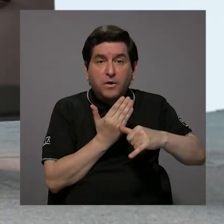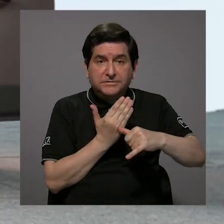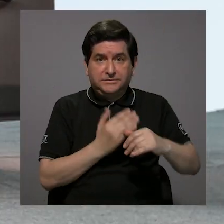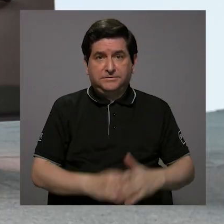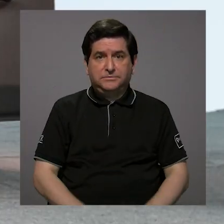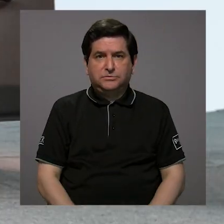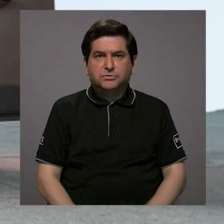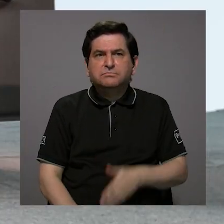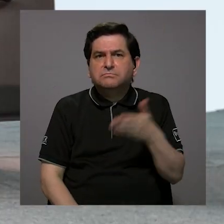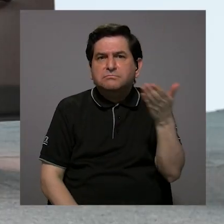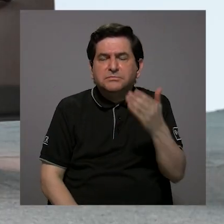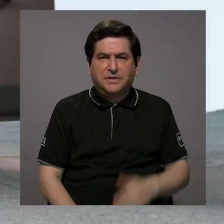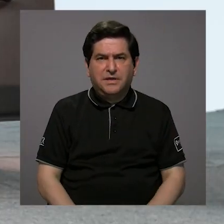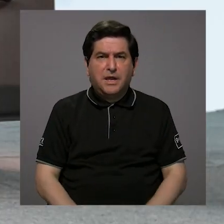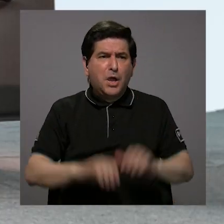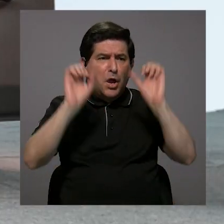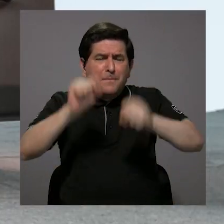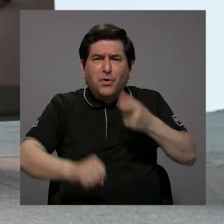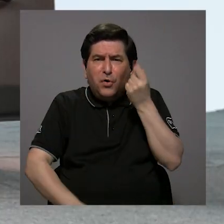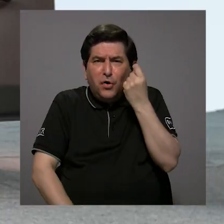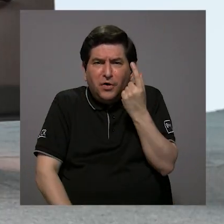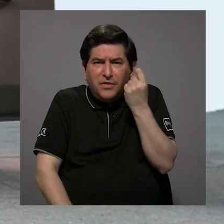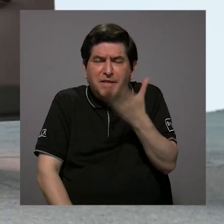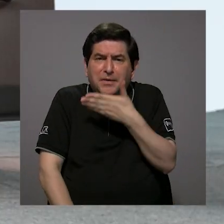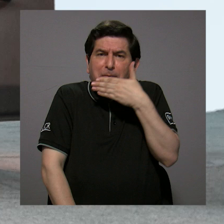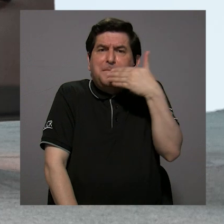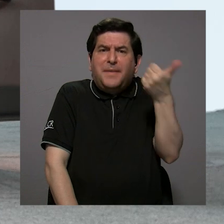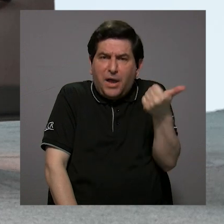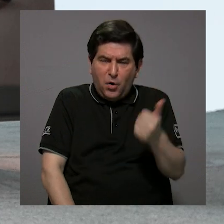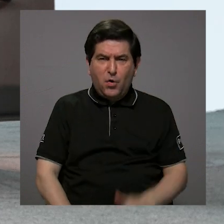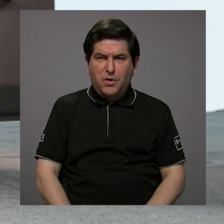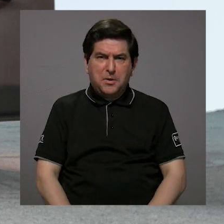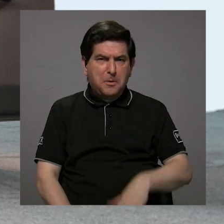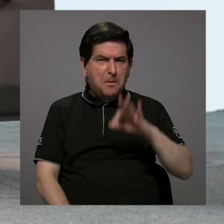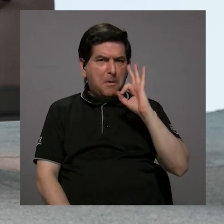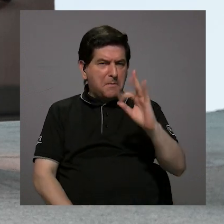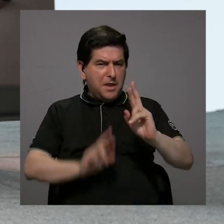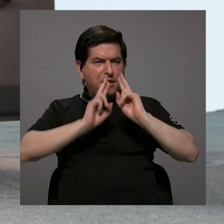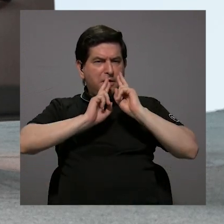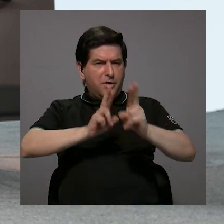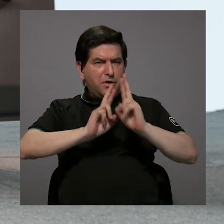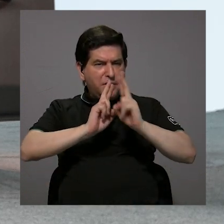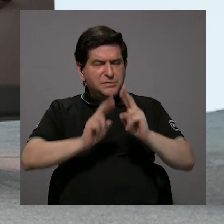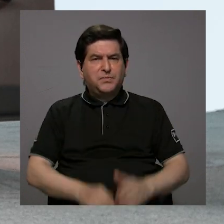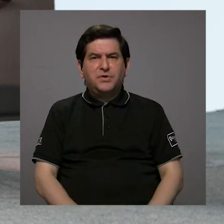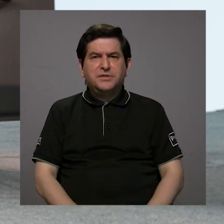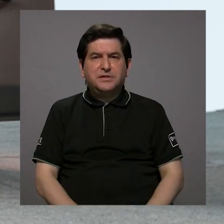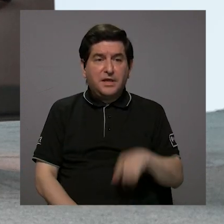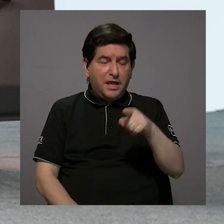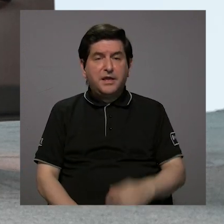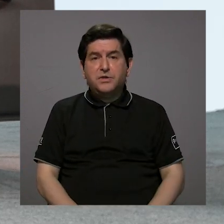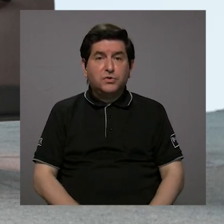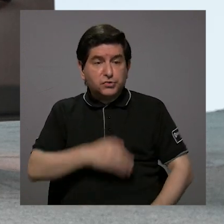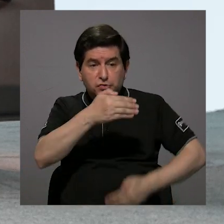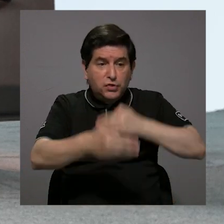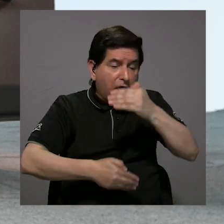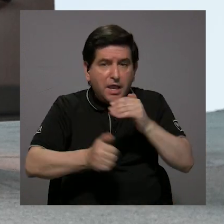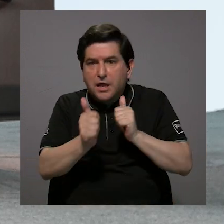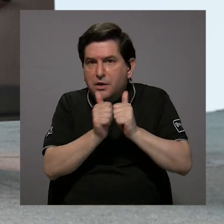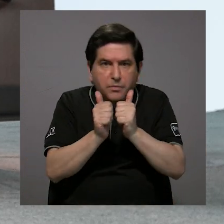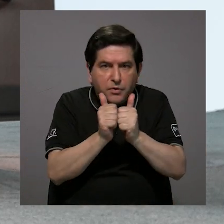proyectos para poder entender mejor qué también están respondiendo a la temporada